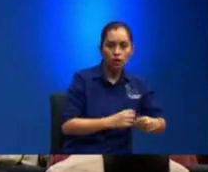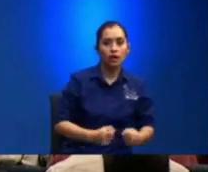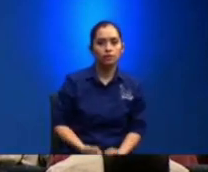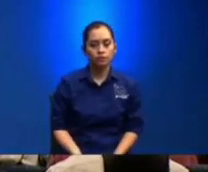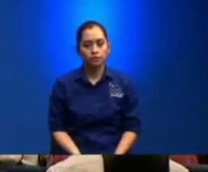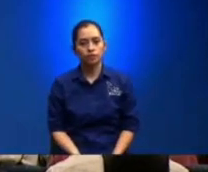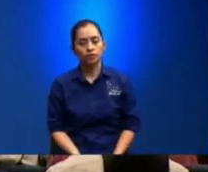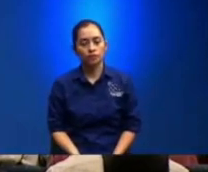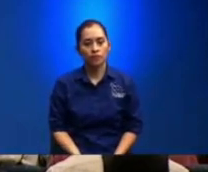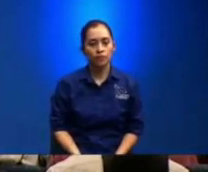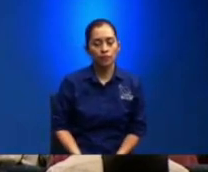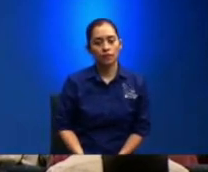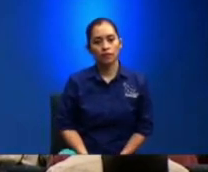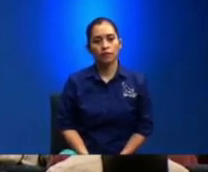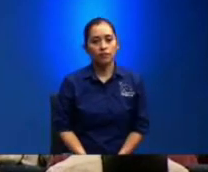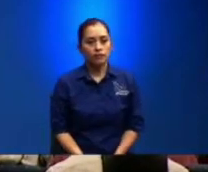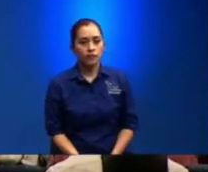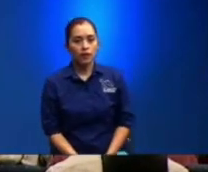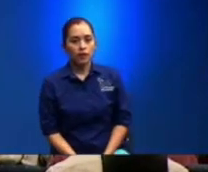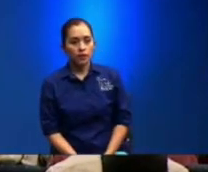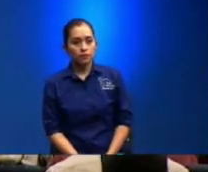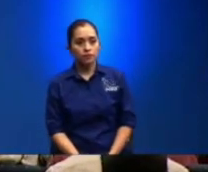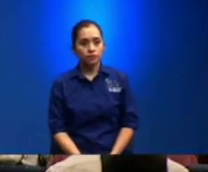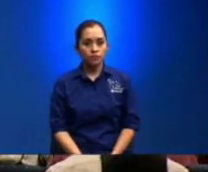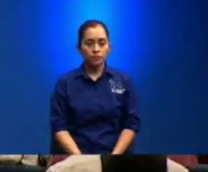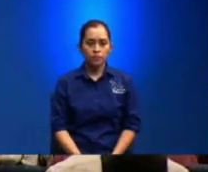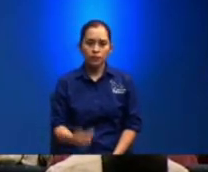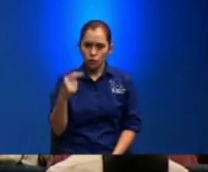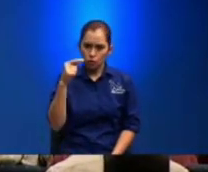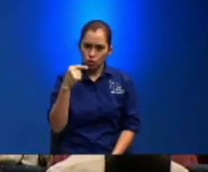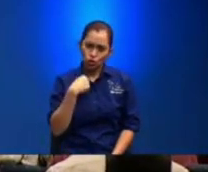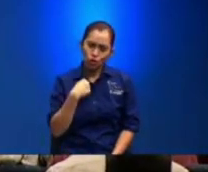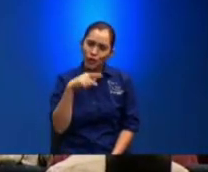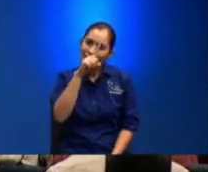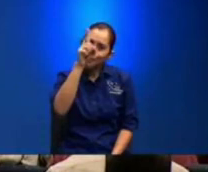le pregunto por qué cuando hacíamos las santas cenas en el gimnasio